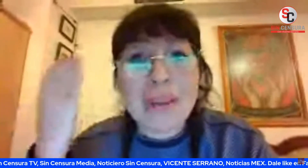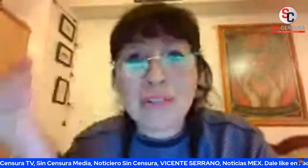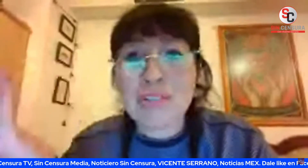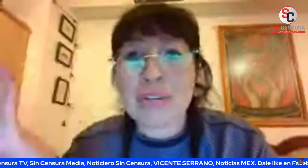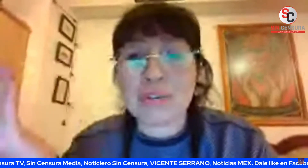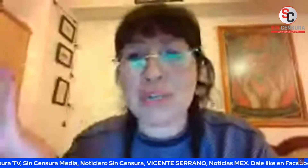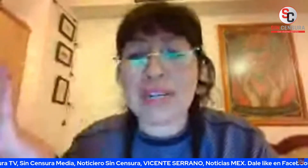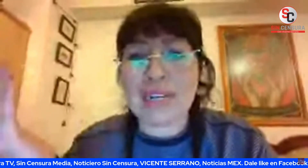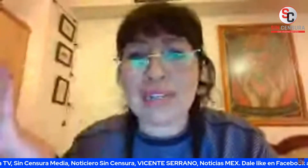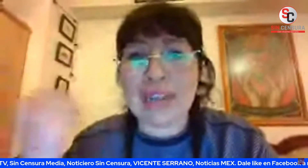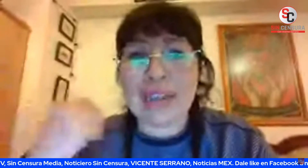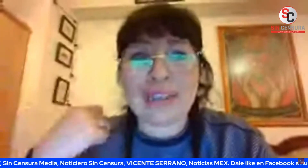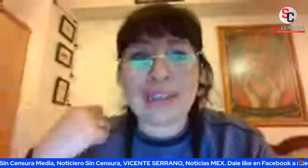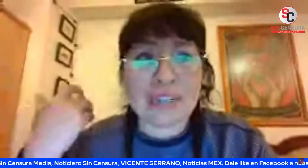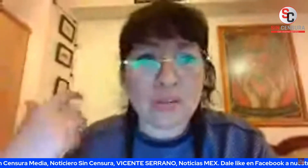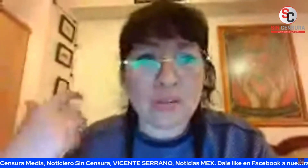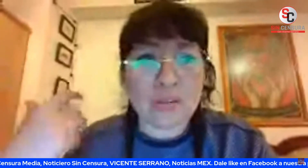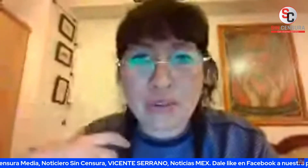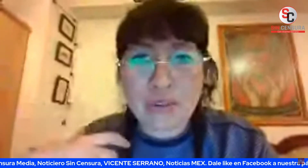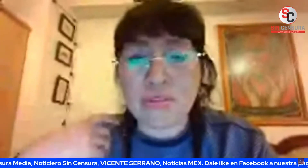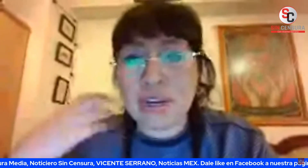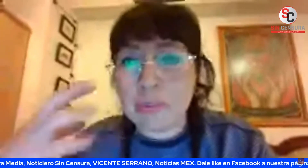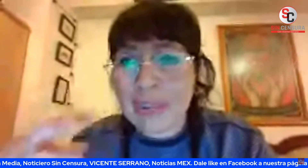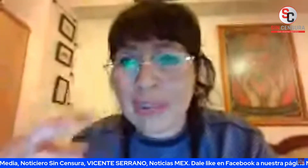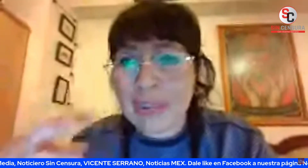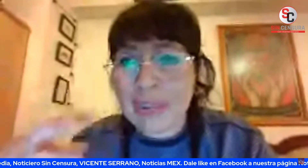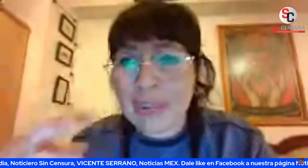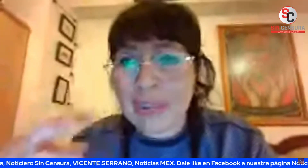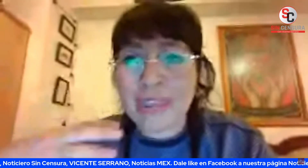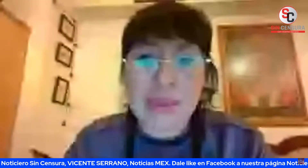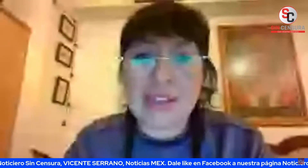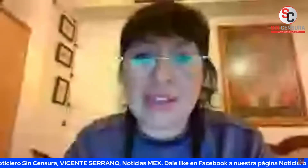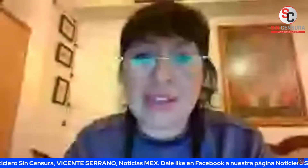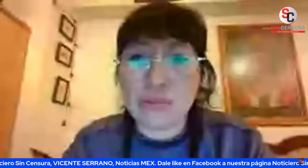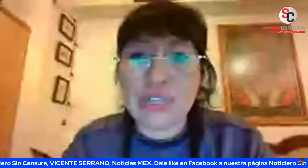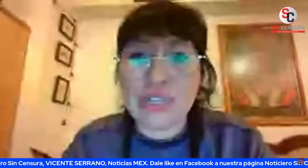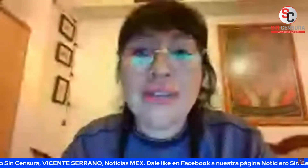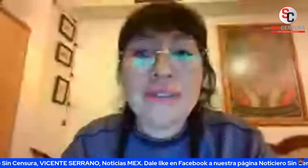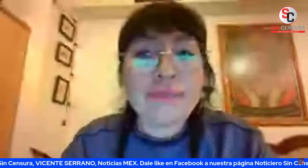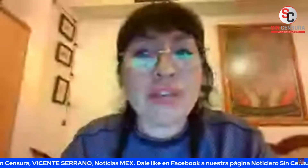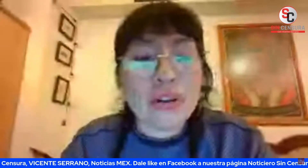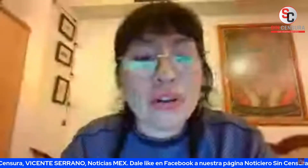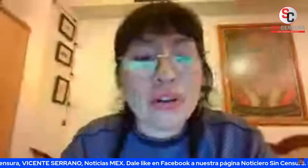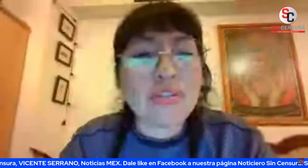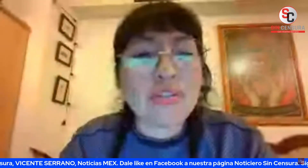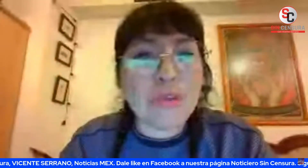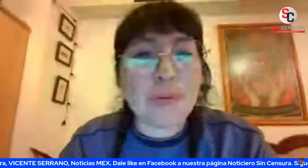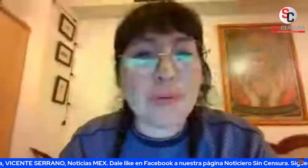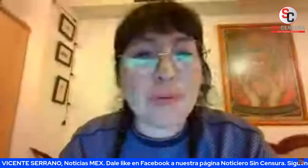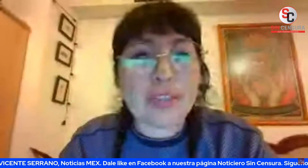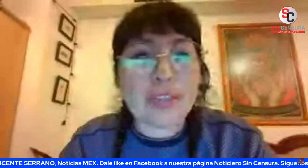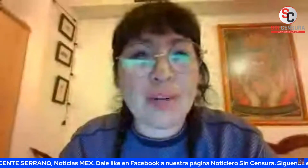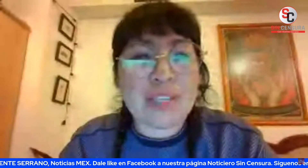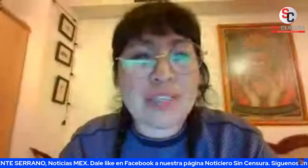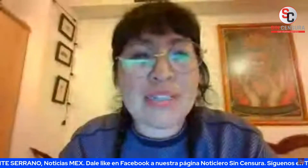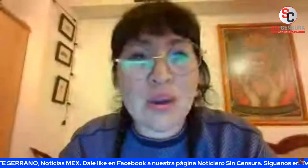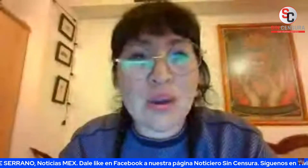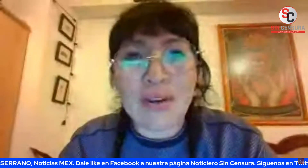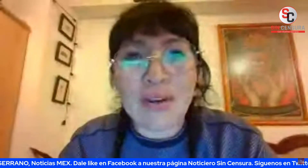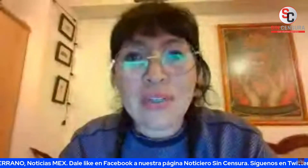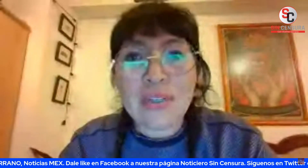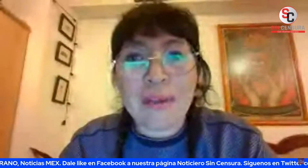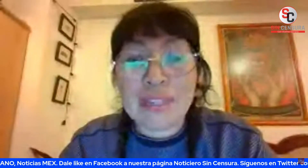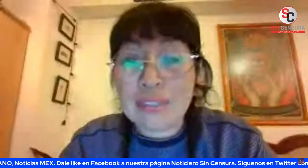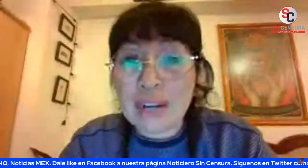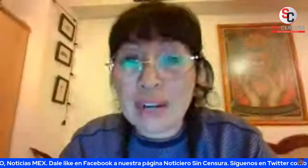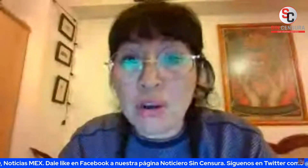calles, reconocernos como compañeros, compañeras de lucha. Yo creo que eso es muy importante, porque si se lograron avanzar en golpes de